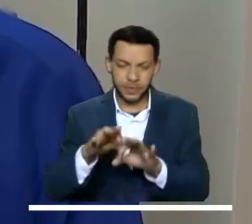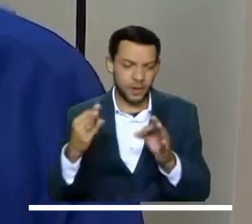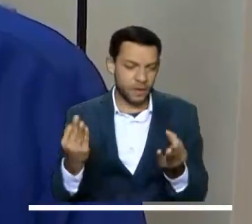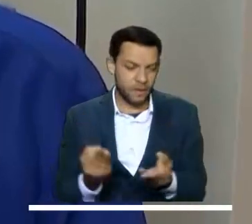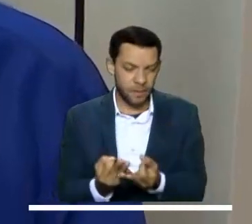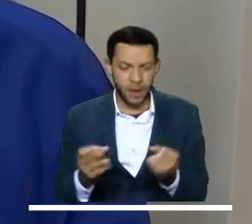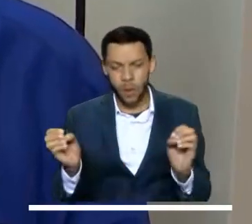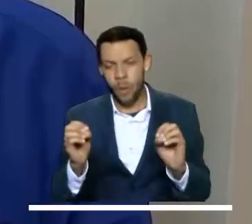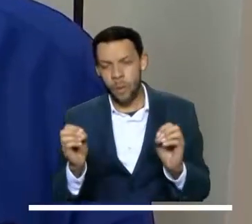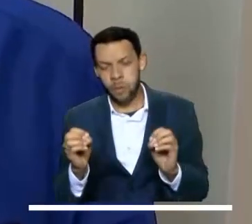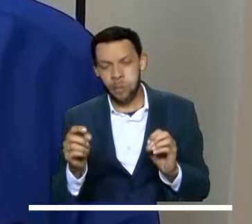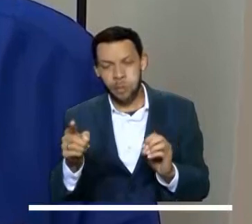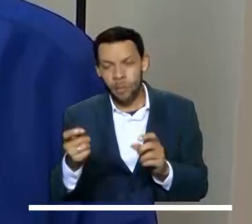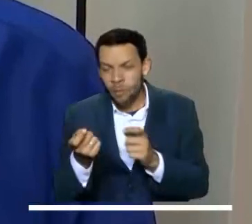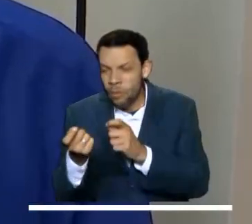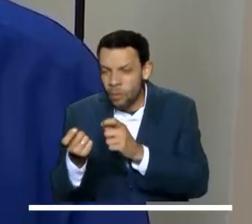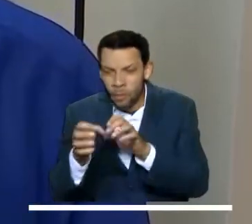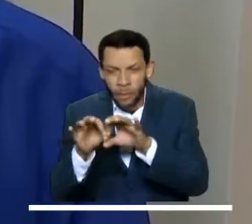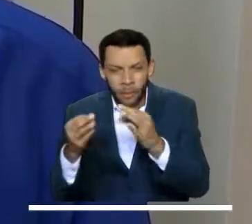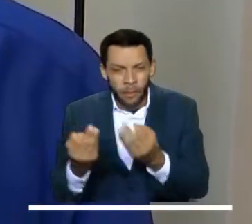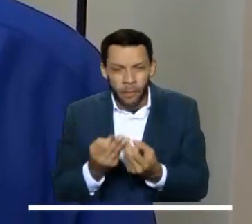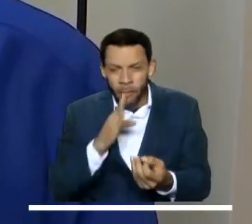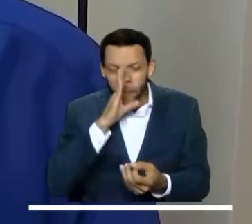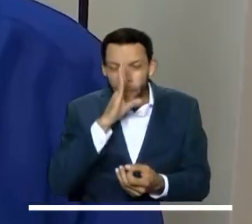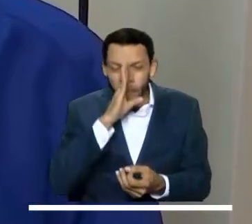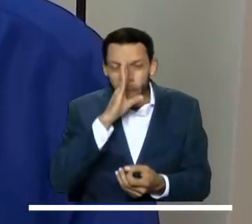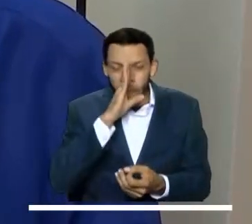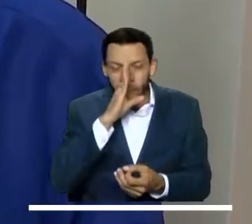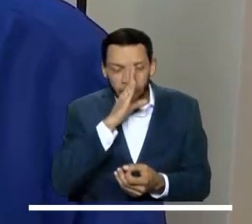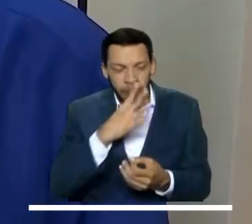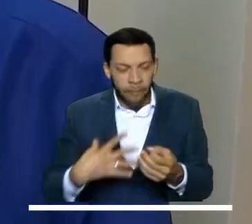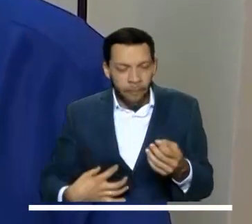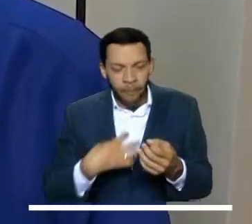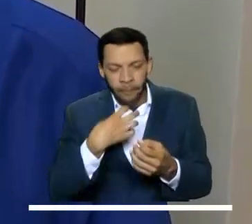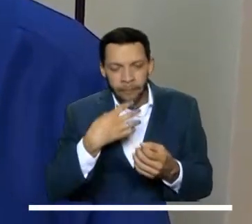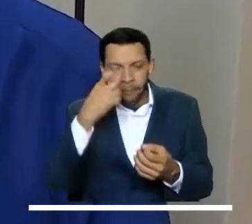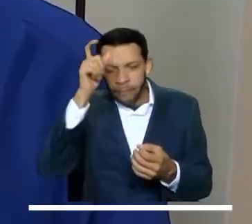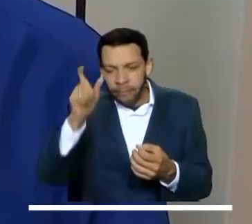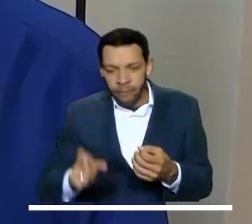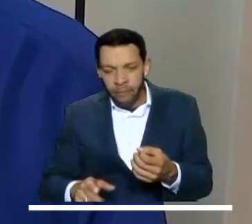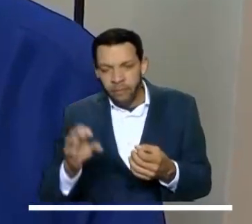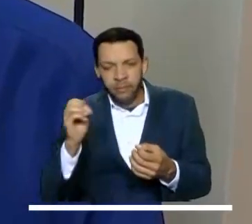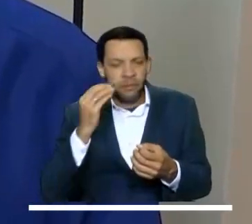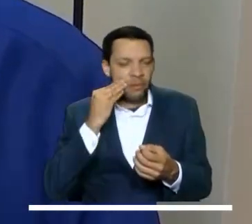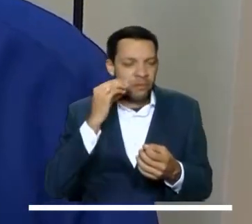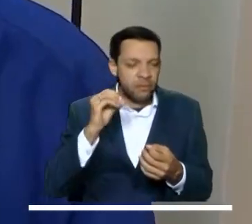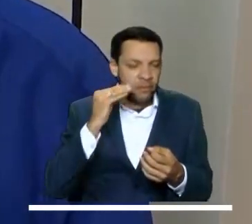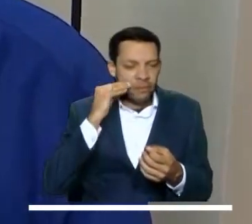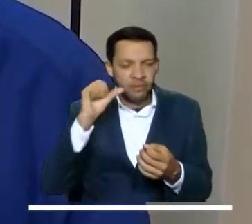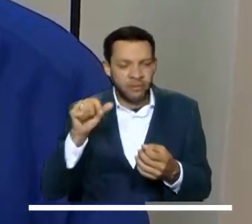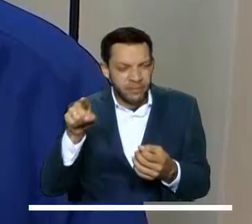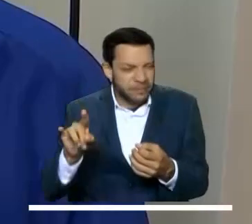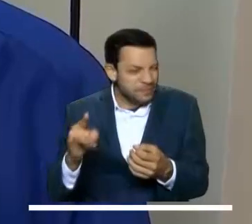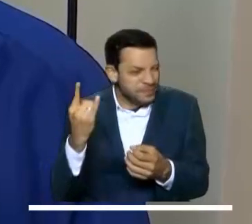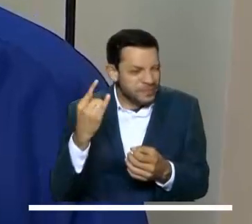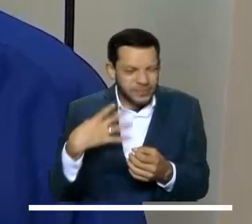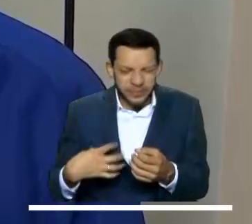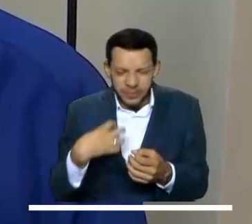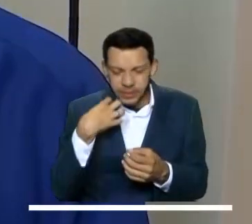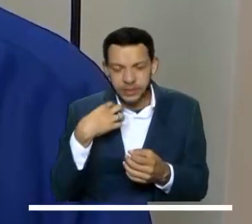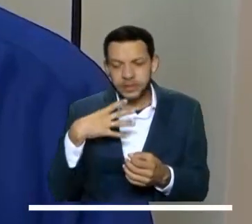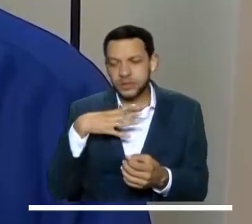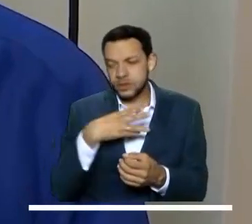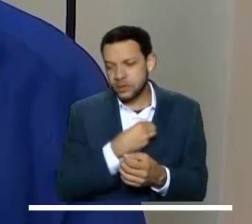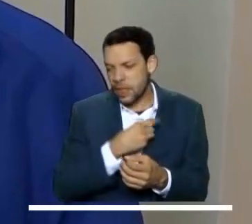cercanos con antecedentes de cáncer en cualquier parte de la anatomía y del cuerpo humano, y en este caso del aparato